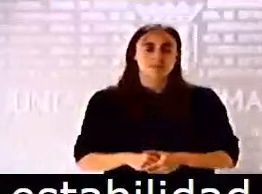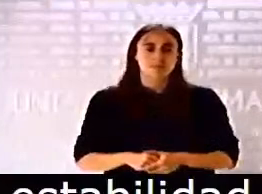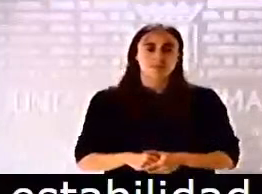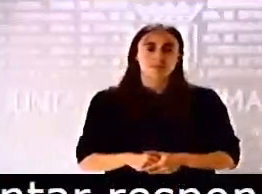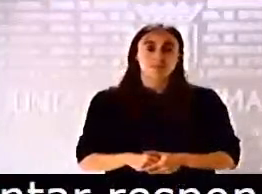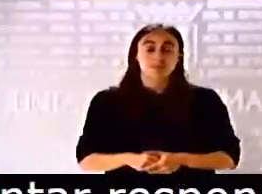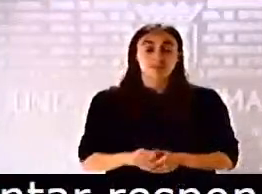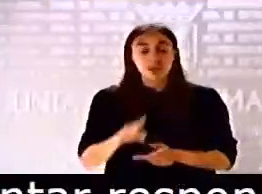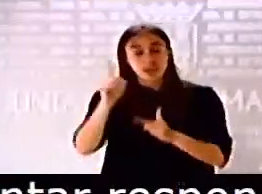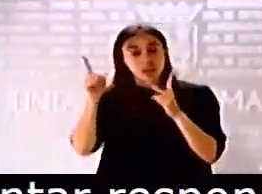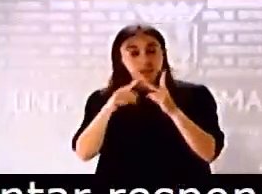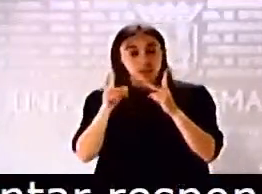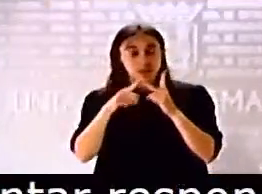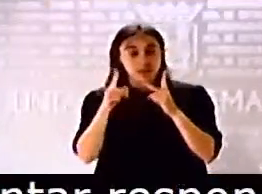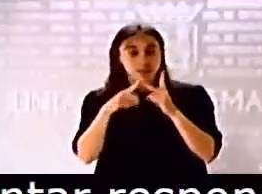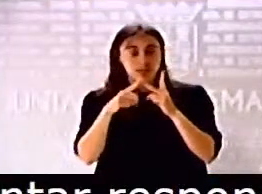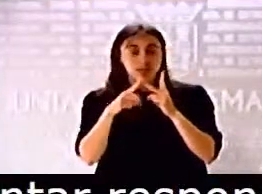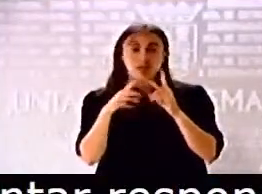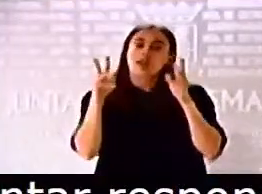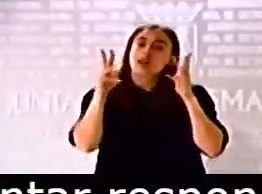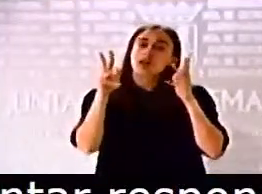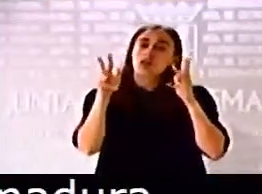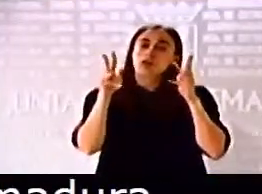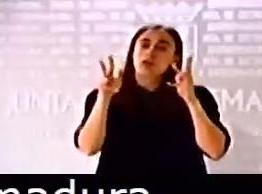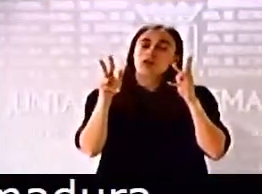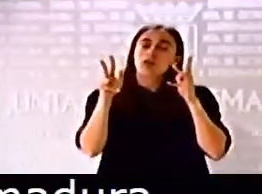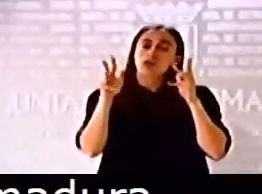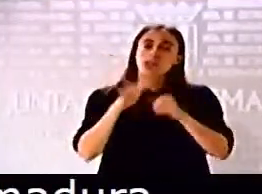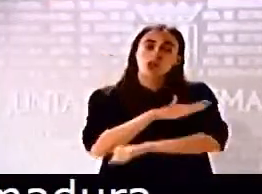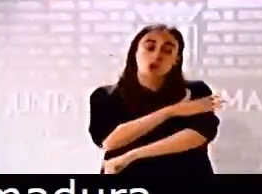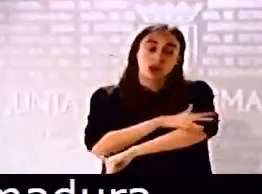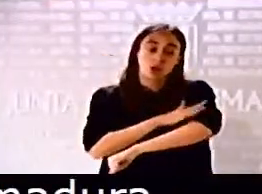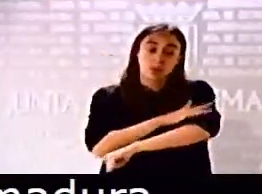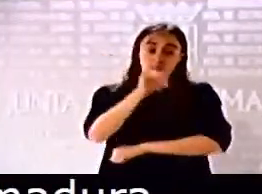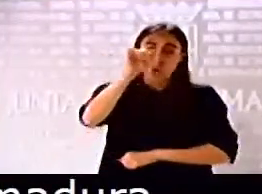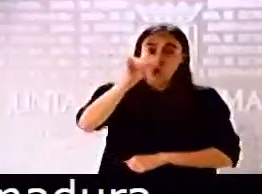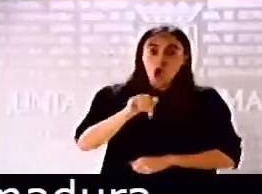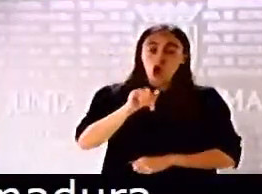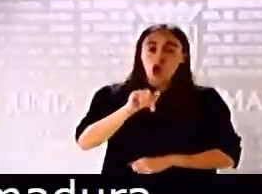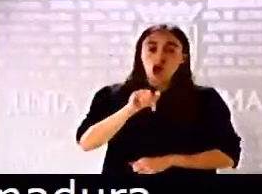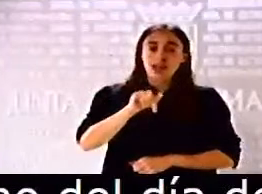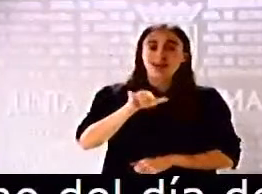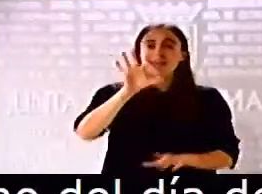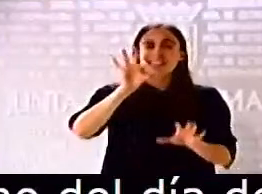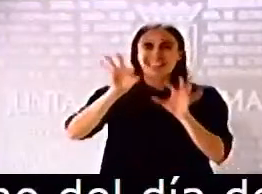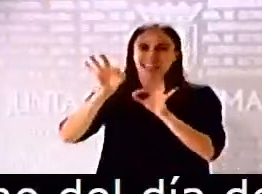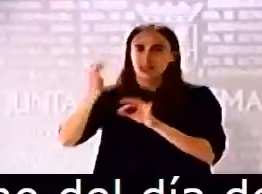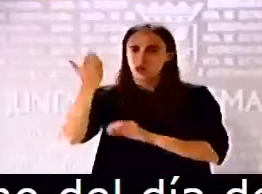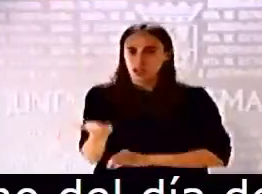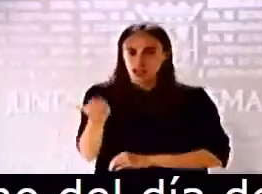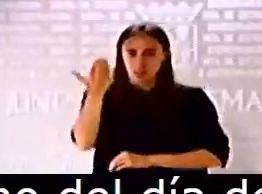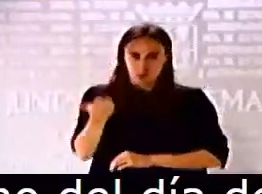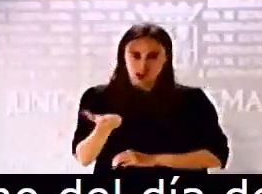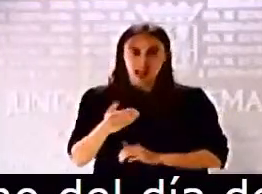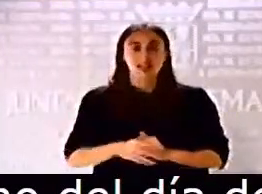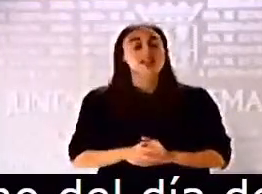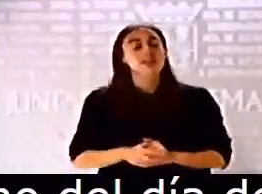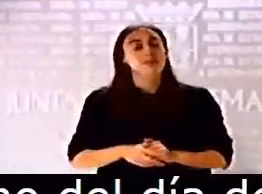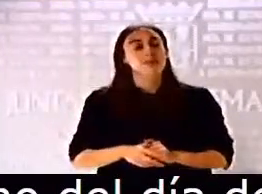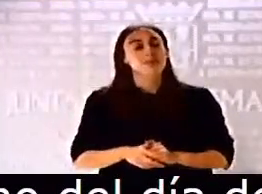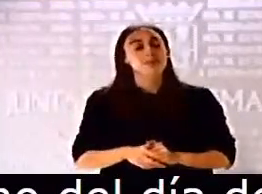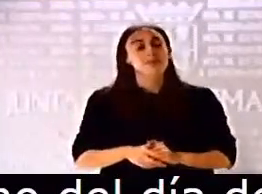En segundo lugar, el Consejo de Gobierno del día de hoy ha adoptado decisiones importantes con